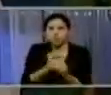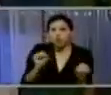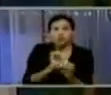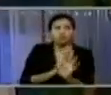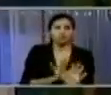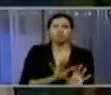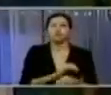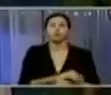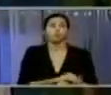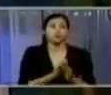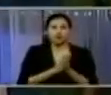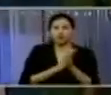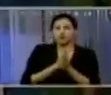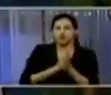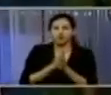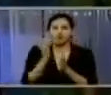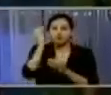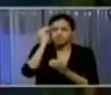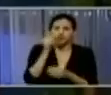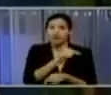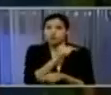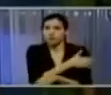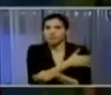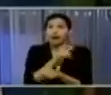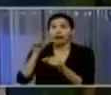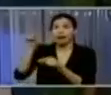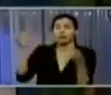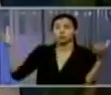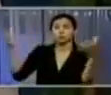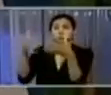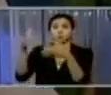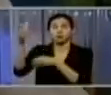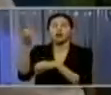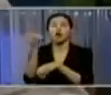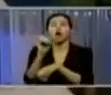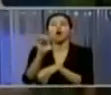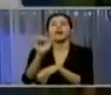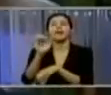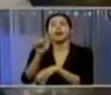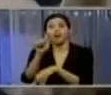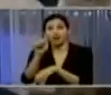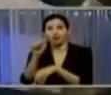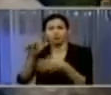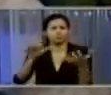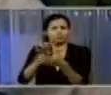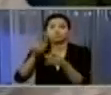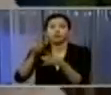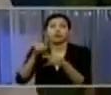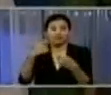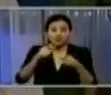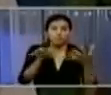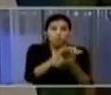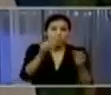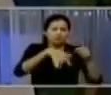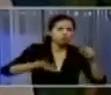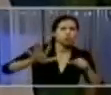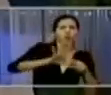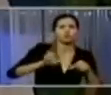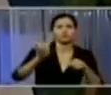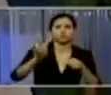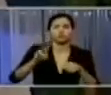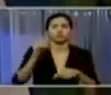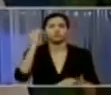que mientras se daba la Asamblea General de la OEA, incendiar todas las ciudades y pueblos del país. Y puedo